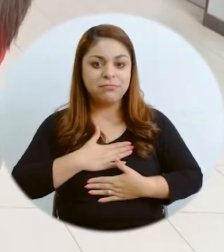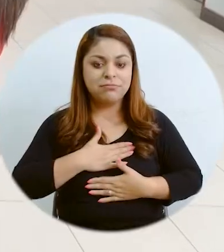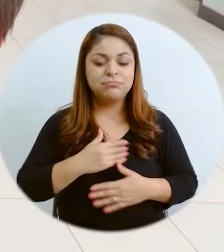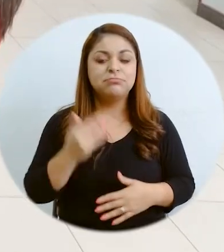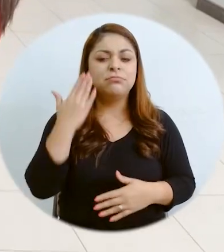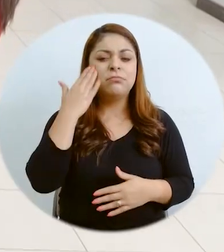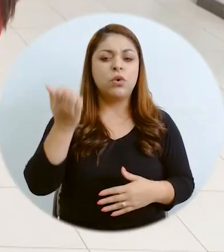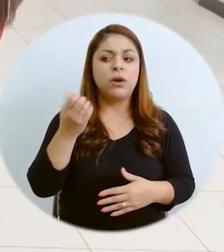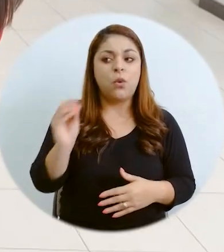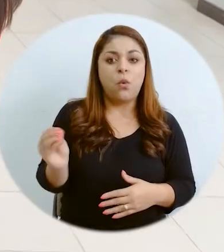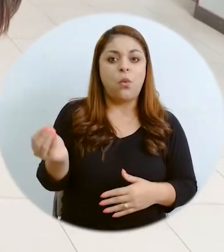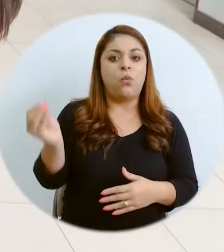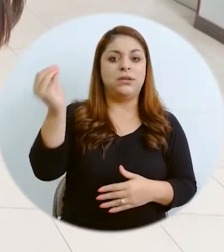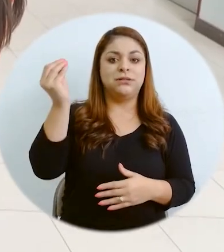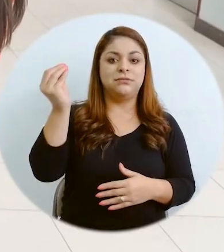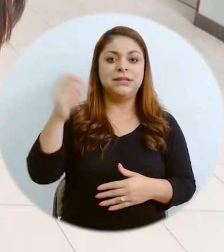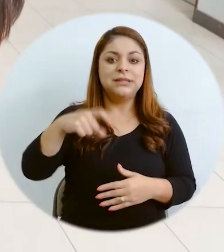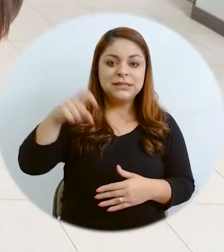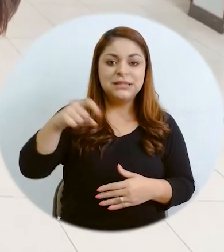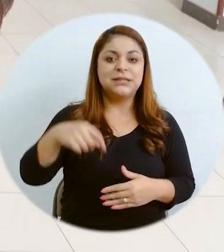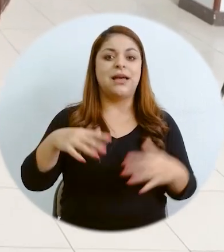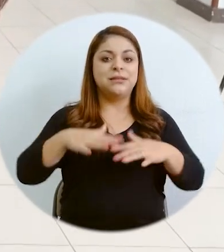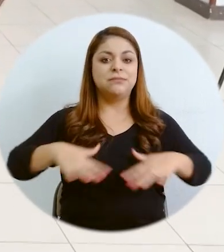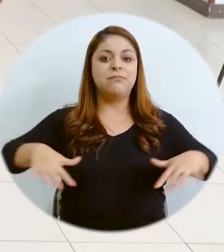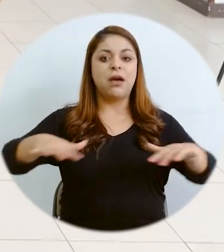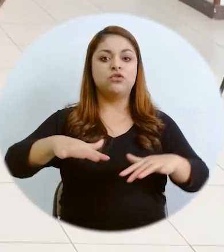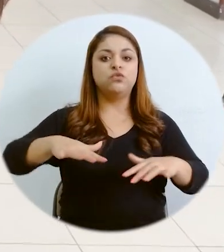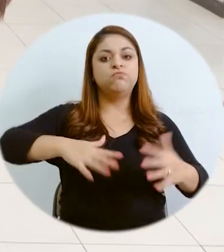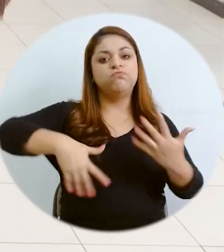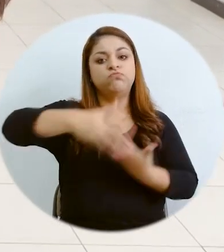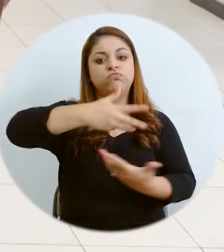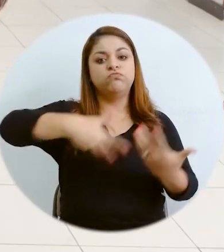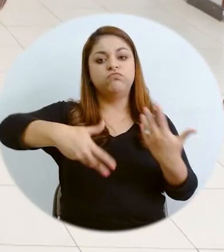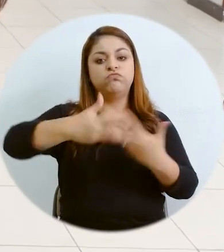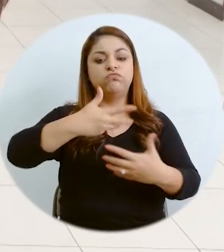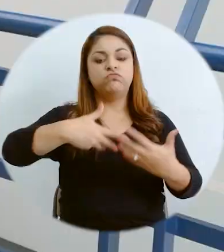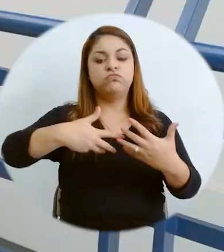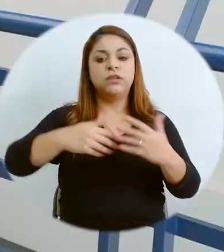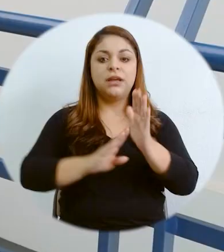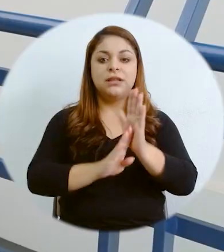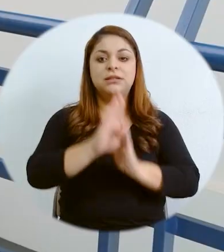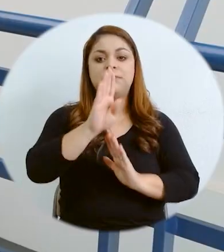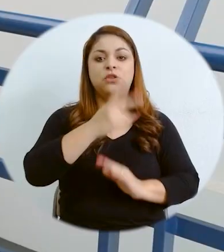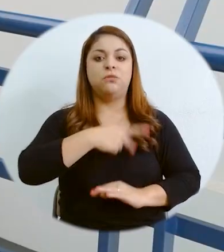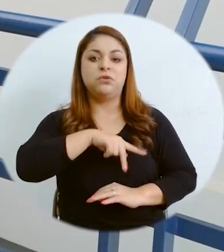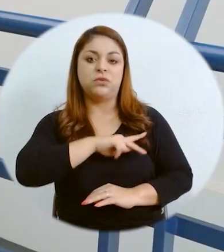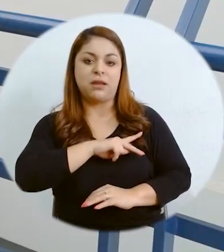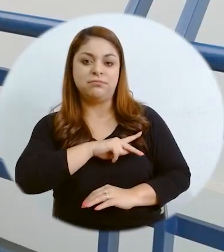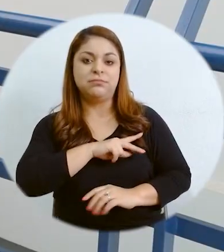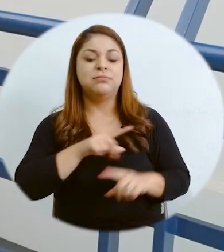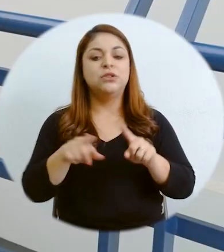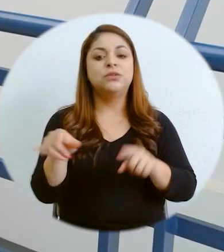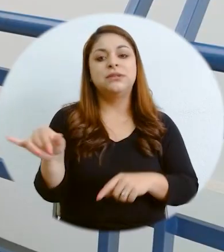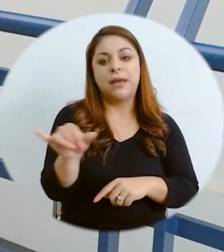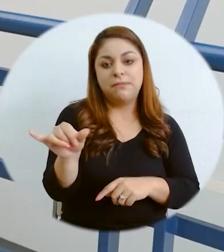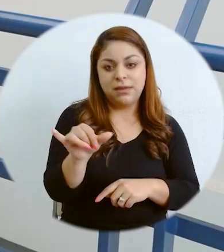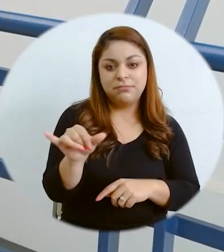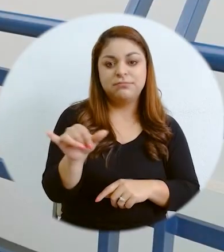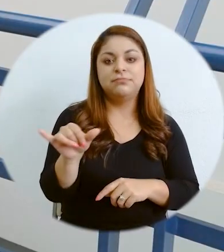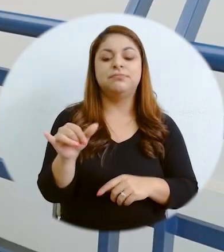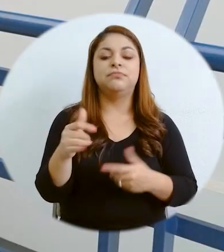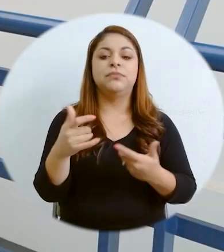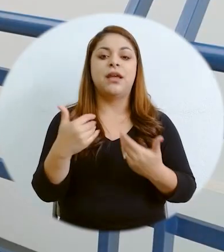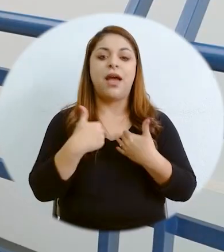parte recreativa, porque los jóvenes necesitan esos espacios de interacción y de crecimiento personal, ¿verdad? Que